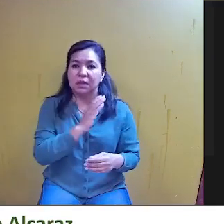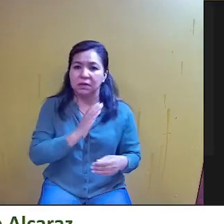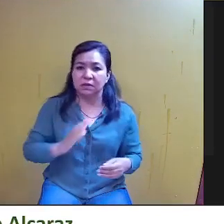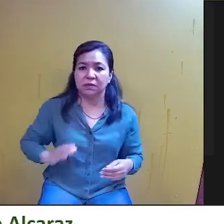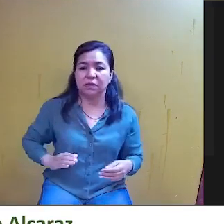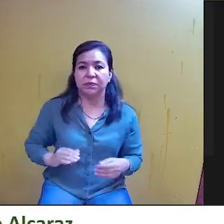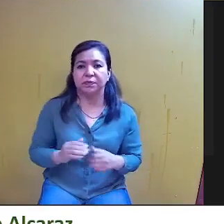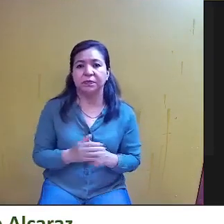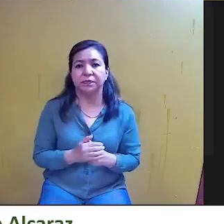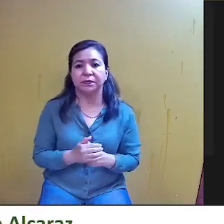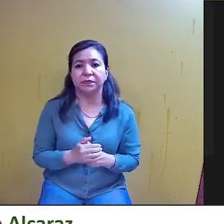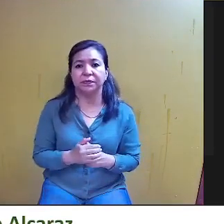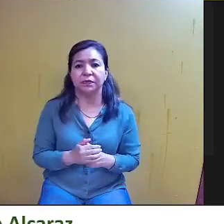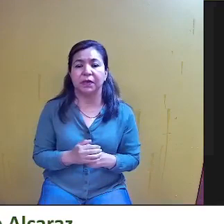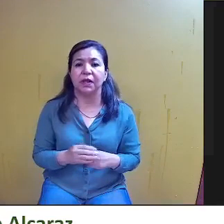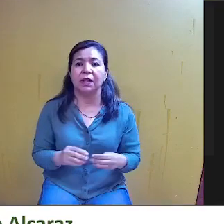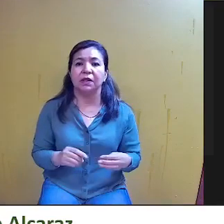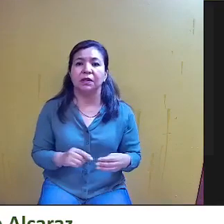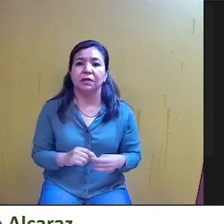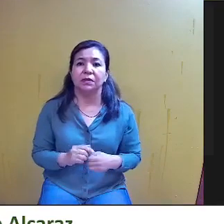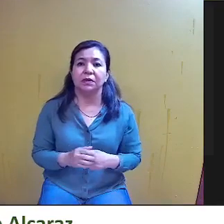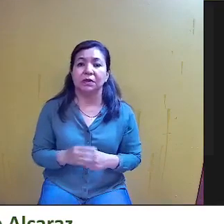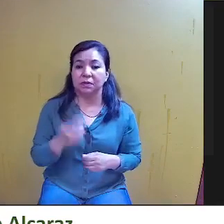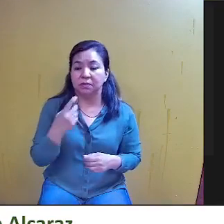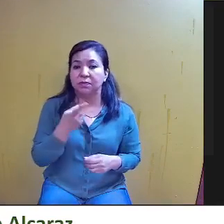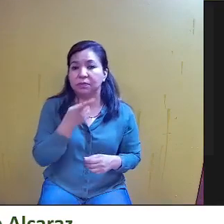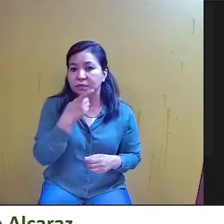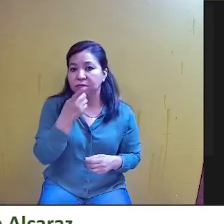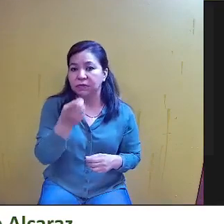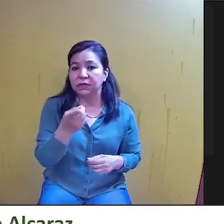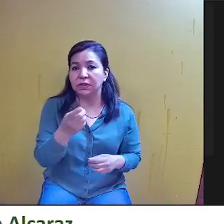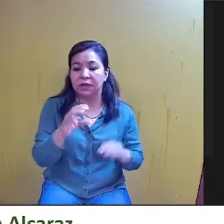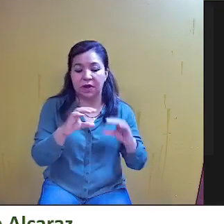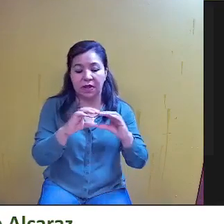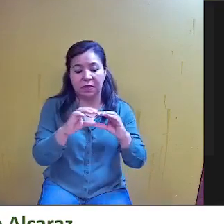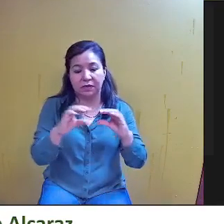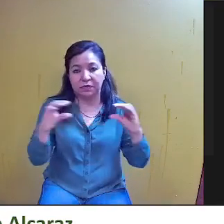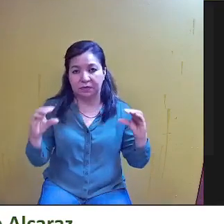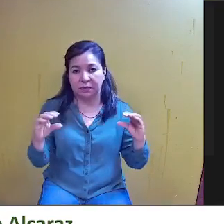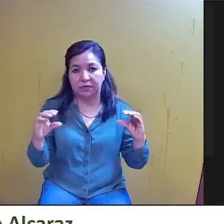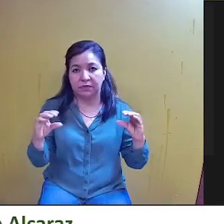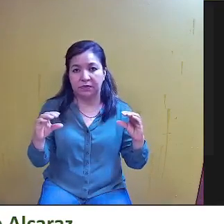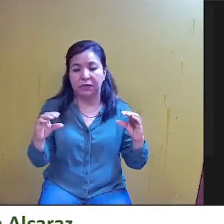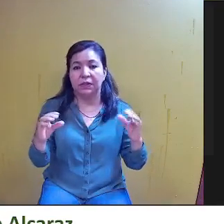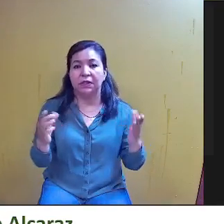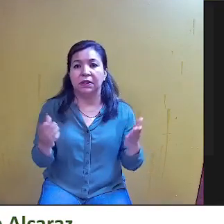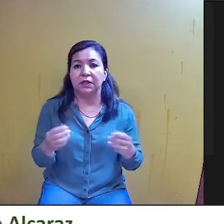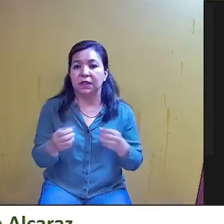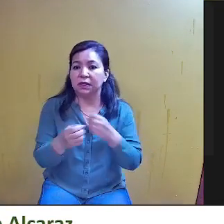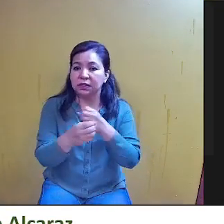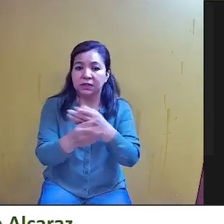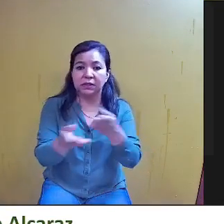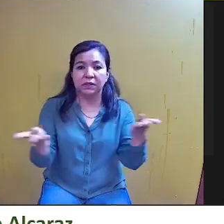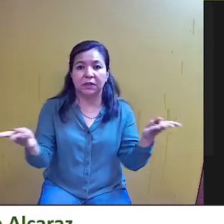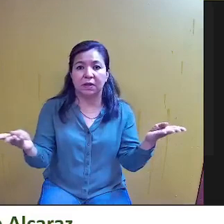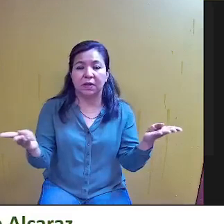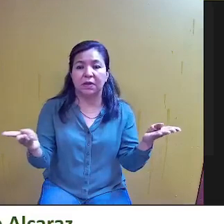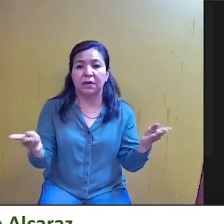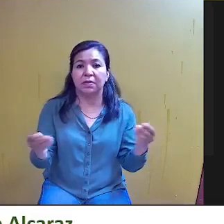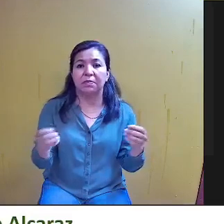Señalaré cuáles son las frases que fueron difundidas en